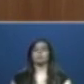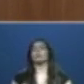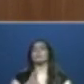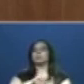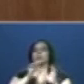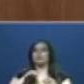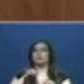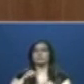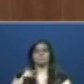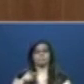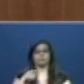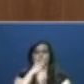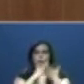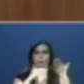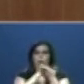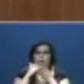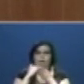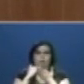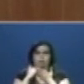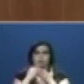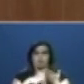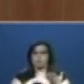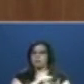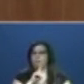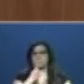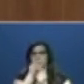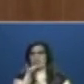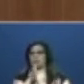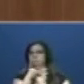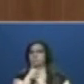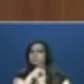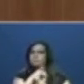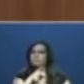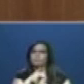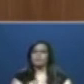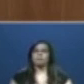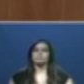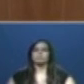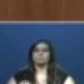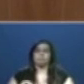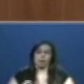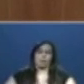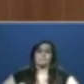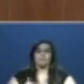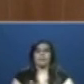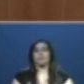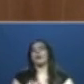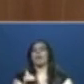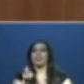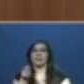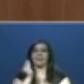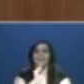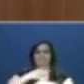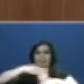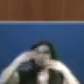león ha sido una de las primeras comunidades de España en poner en marcha una renta garantizada de ciudadanía con ella ha